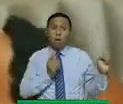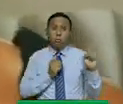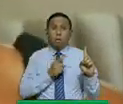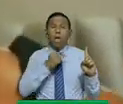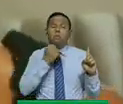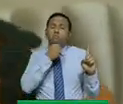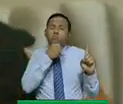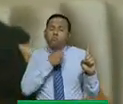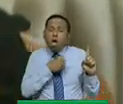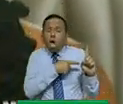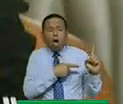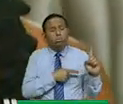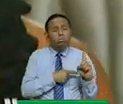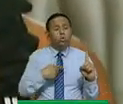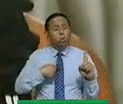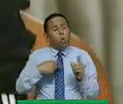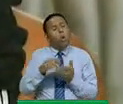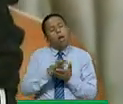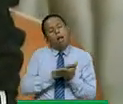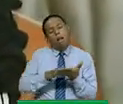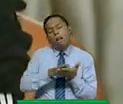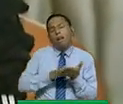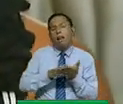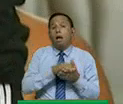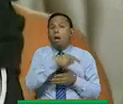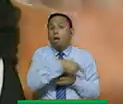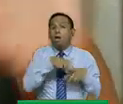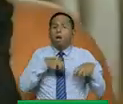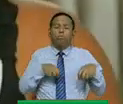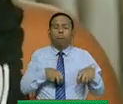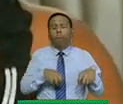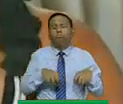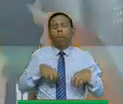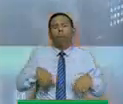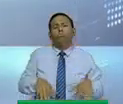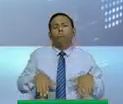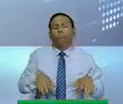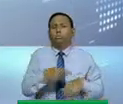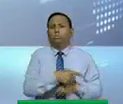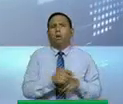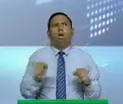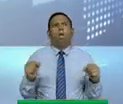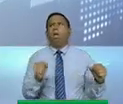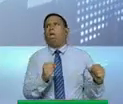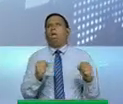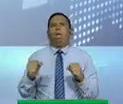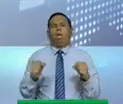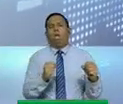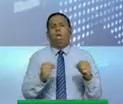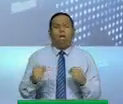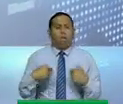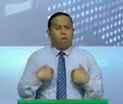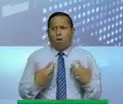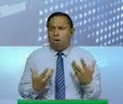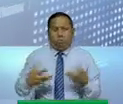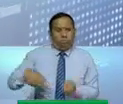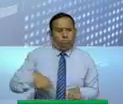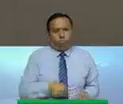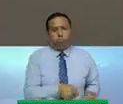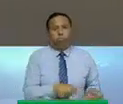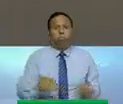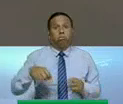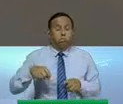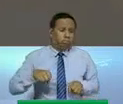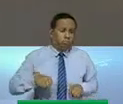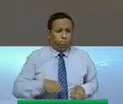edad, está en silla y te rueda, entonces cuando comenzó el sismo. Entonces yo lo que hice fue sacarla cuando oímos que caía todo eso, yo